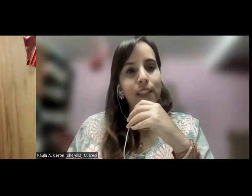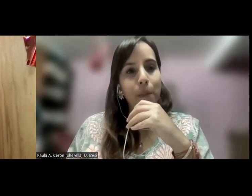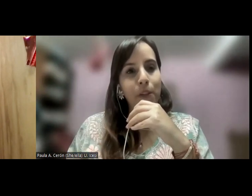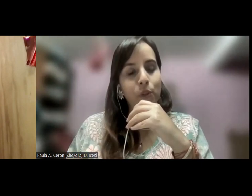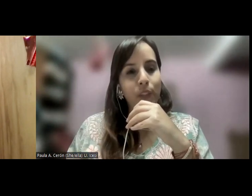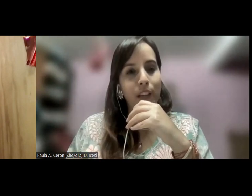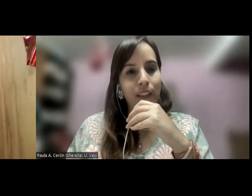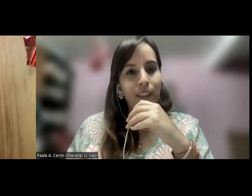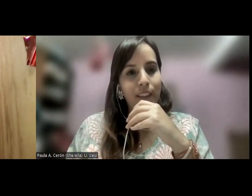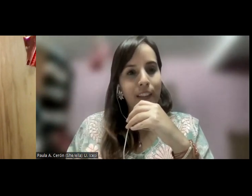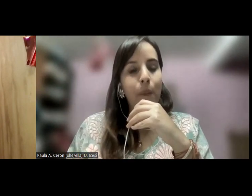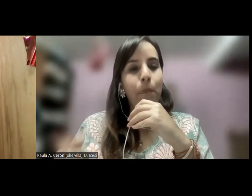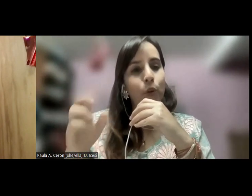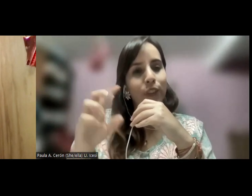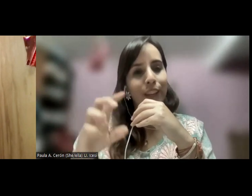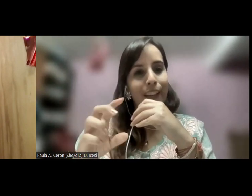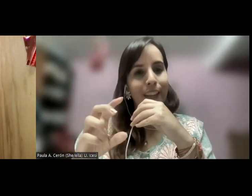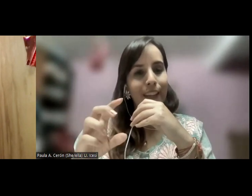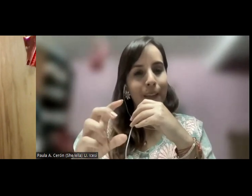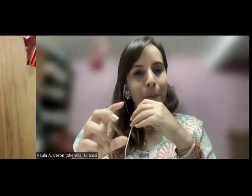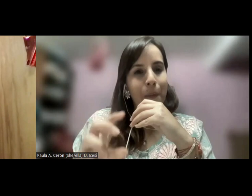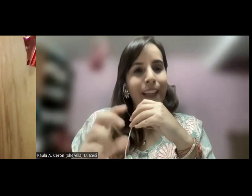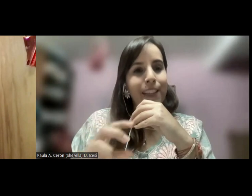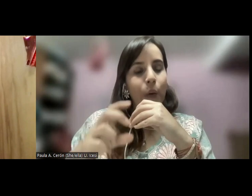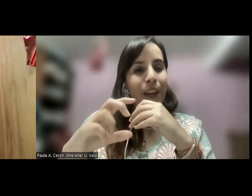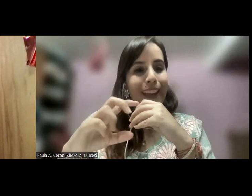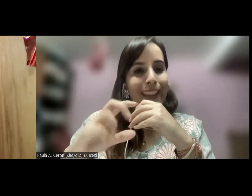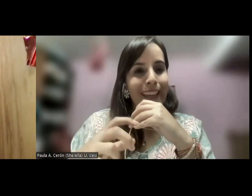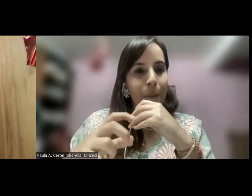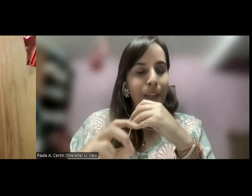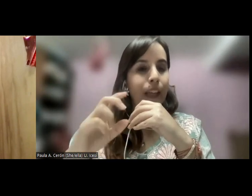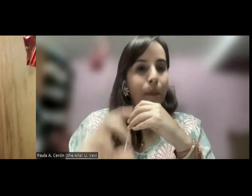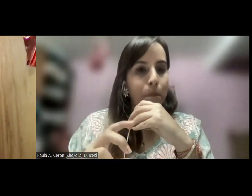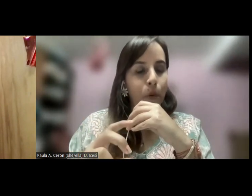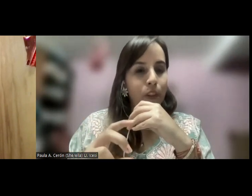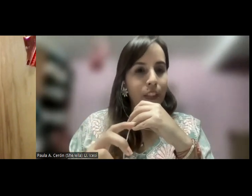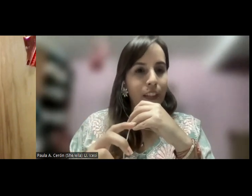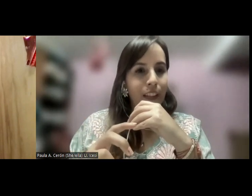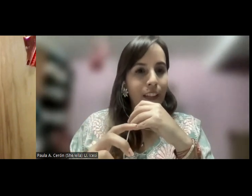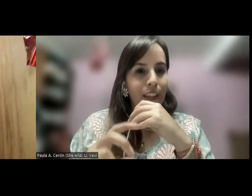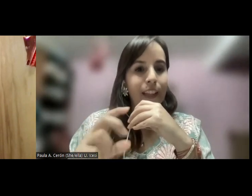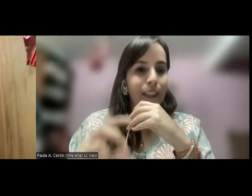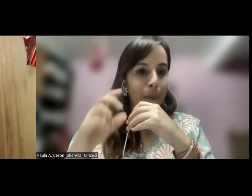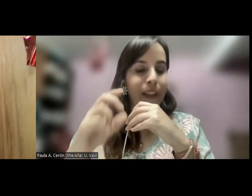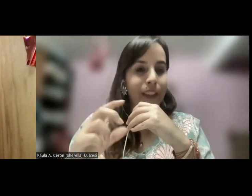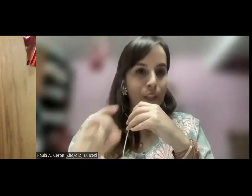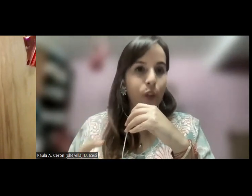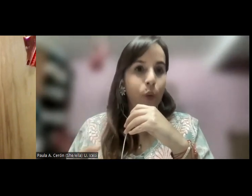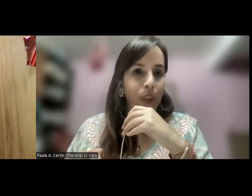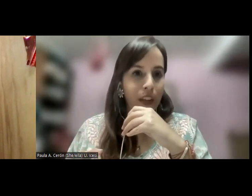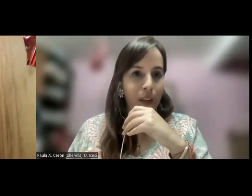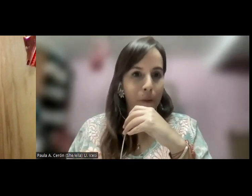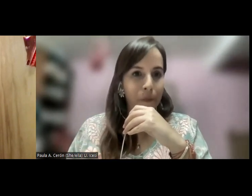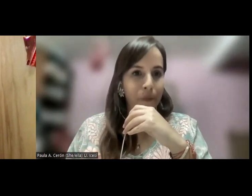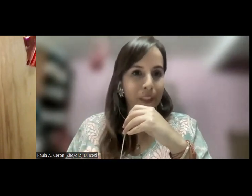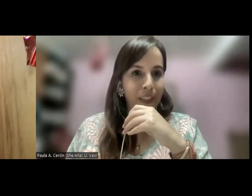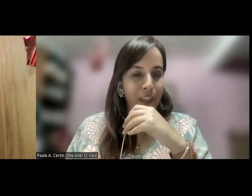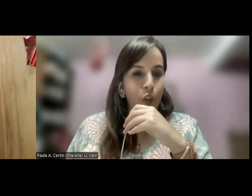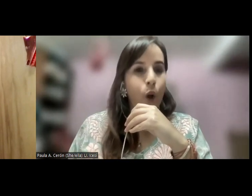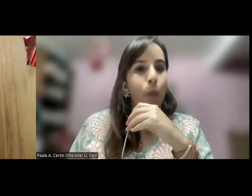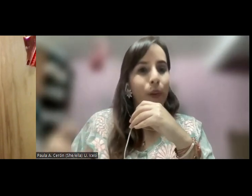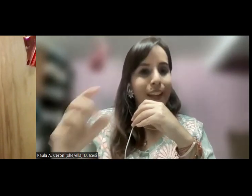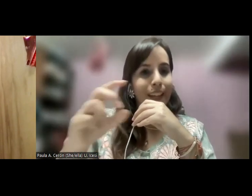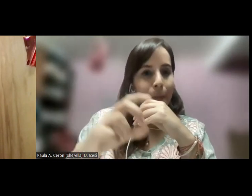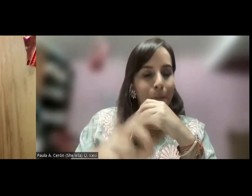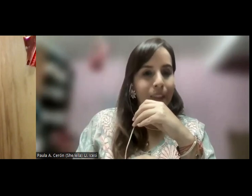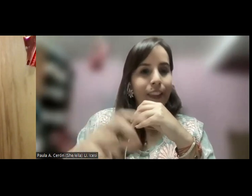asistencia personal la puedo traer para que sea una dinámica que aporte en el tema del derecho al cuidado sí